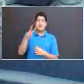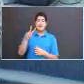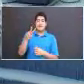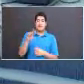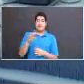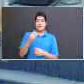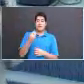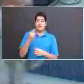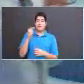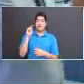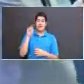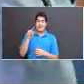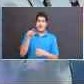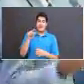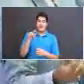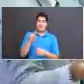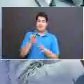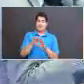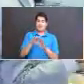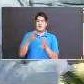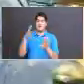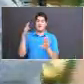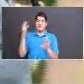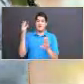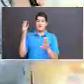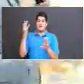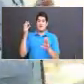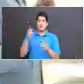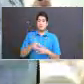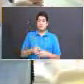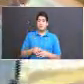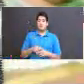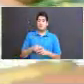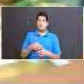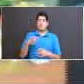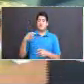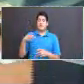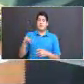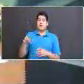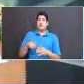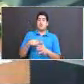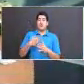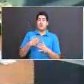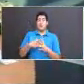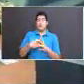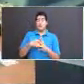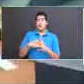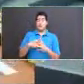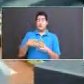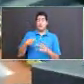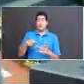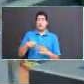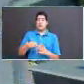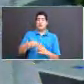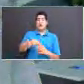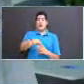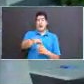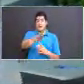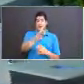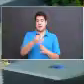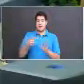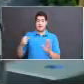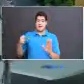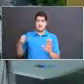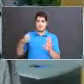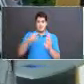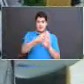pero está abierto, esto está desconectado. Pero qué si cuando empezó a caminar el tren, cerraron el vagón